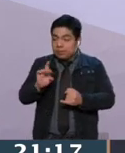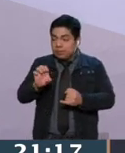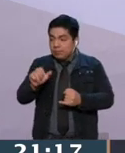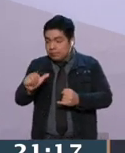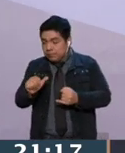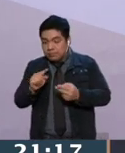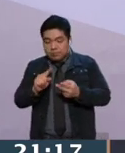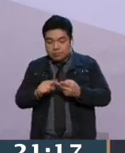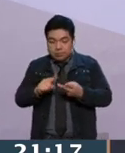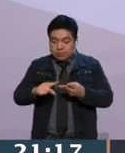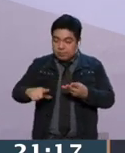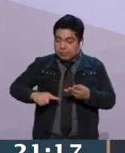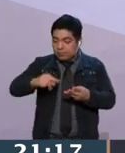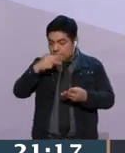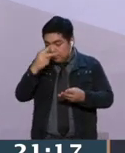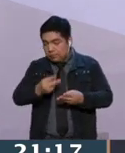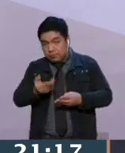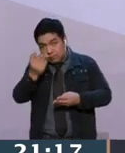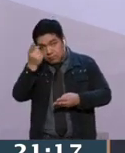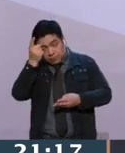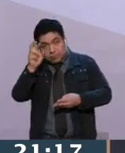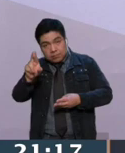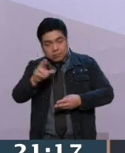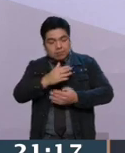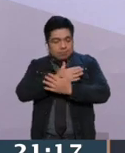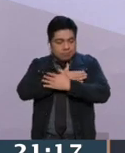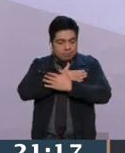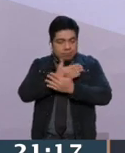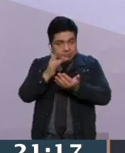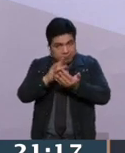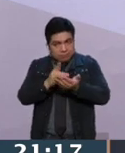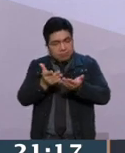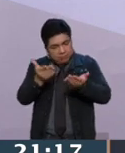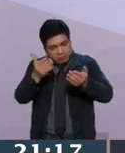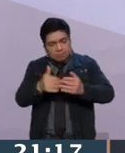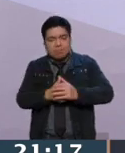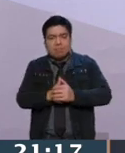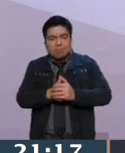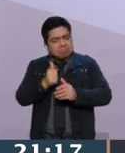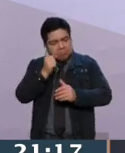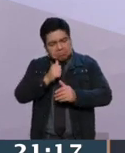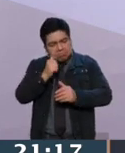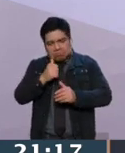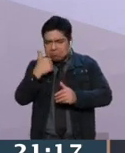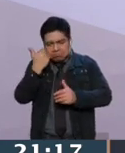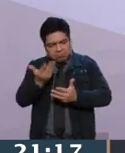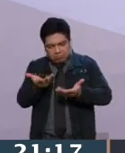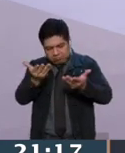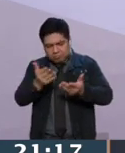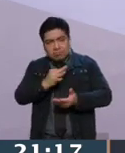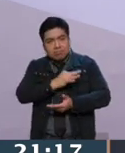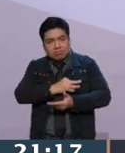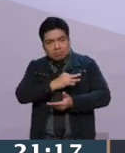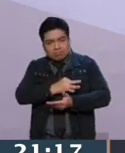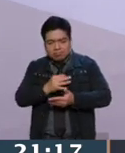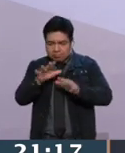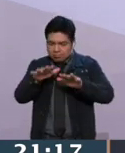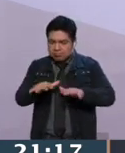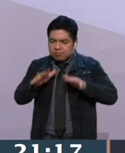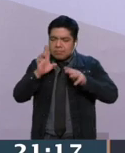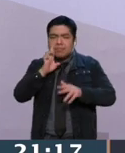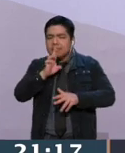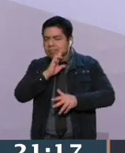México. Doctor, le mando un fuerte abrazo y le agradezco mucho por su tiempo. Braulio, muchas gracias y siempre aquí a la orden. Muchas felicidades por el noticiero. Hasta